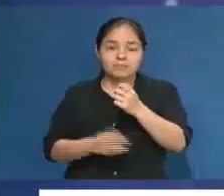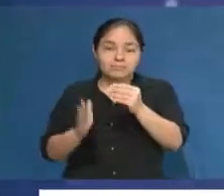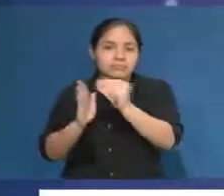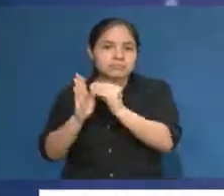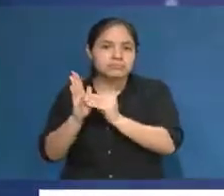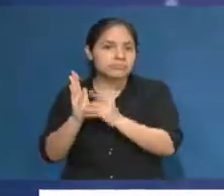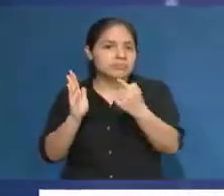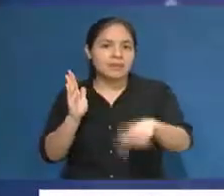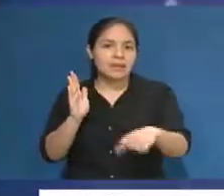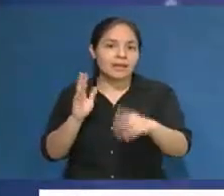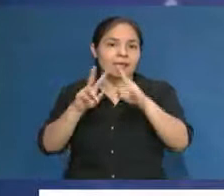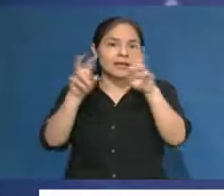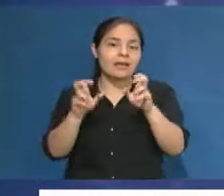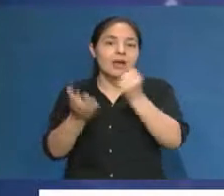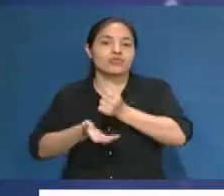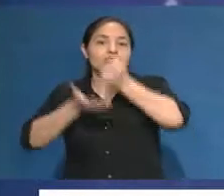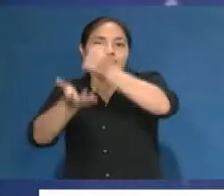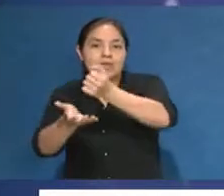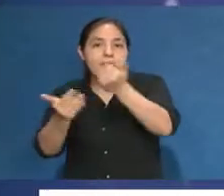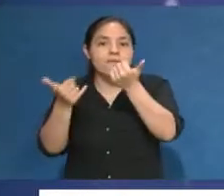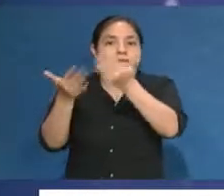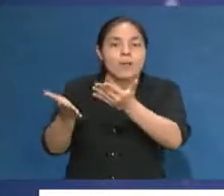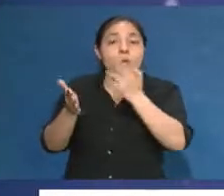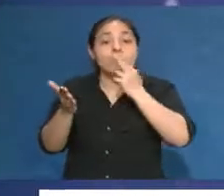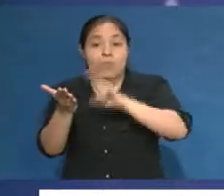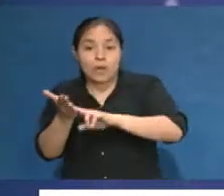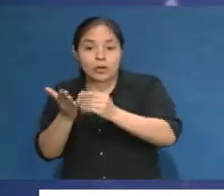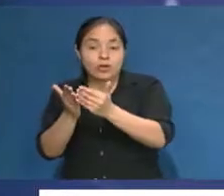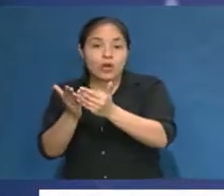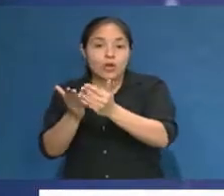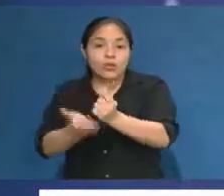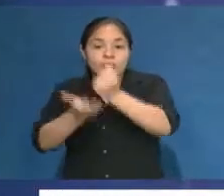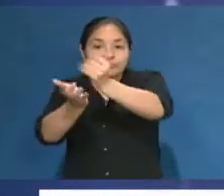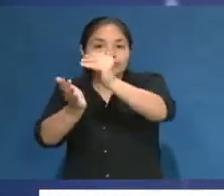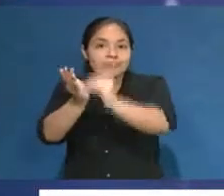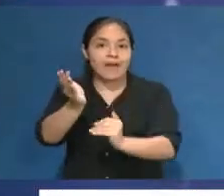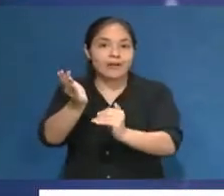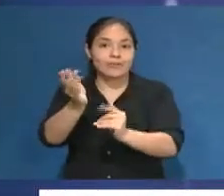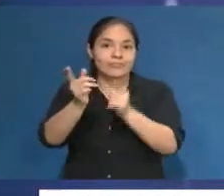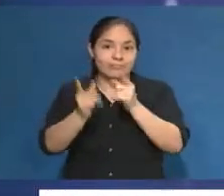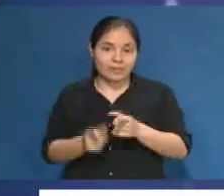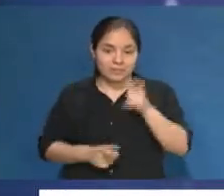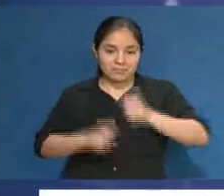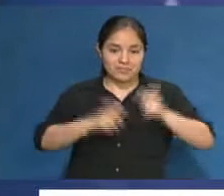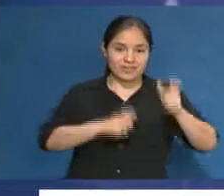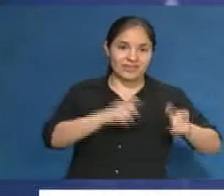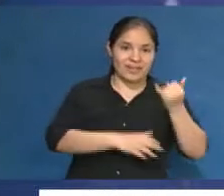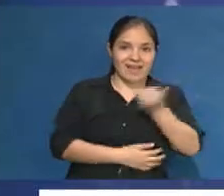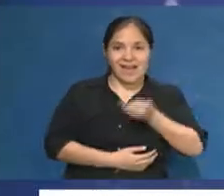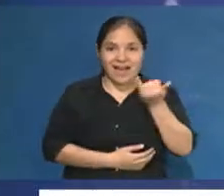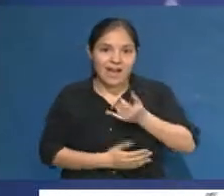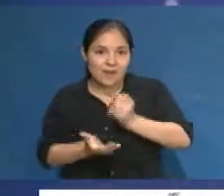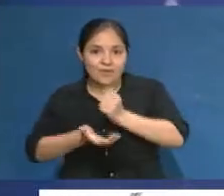en los subsidios o en los beneficios que tenían, o que teníamos, mejor dicho, usuarios del servicio de gas